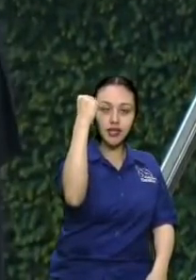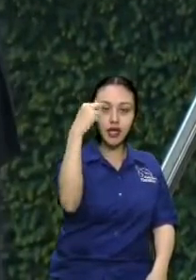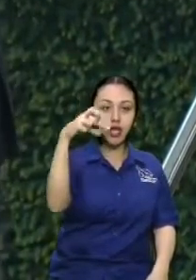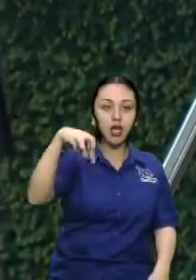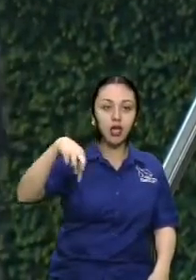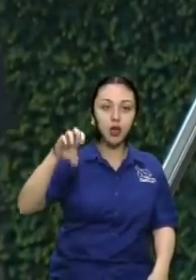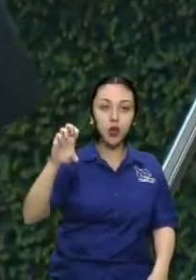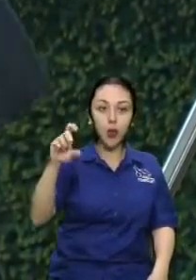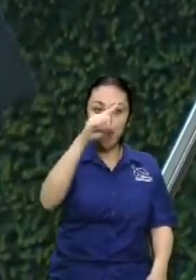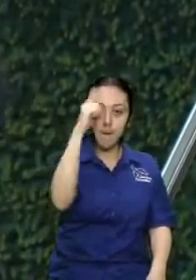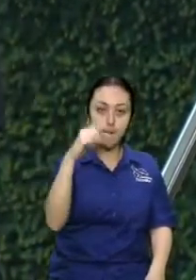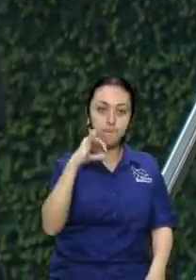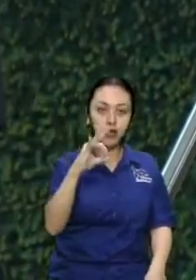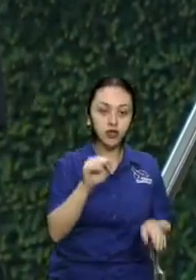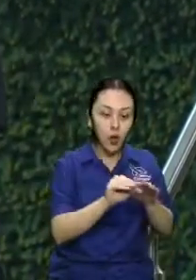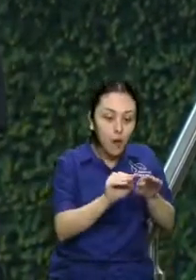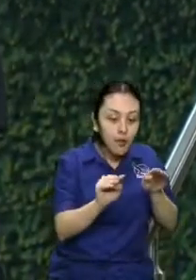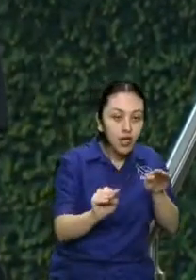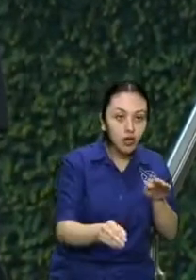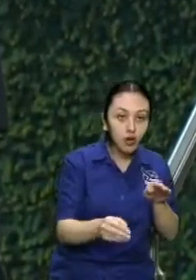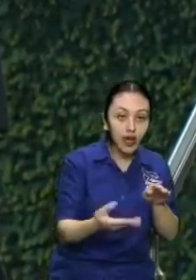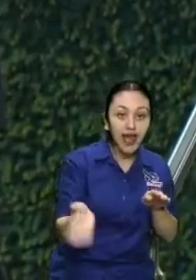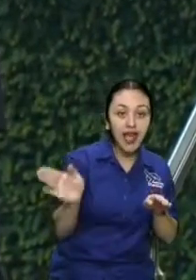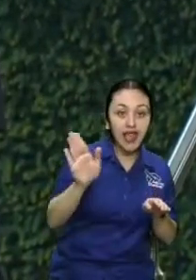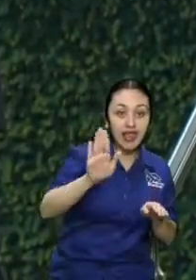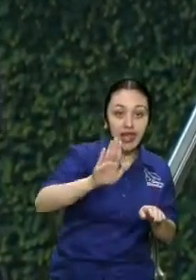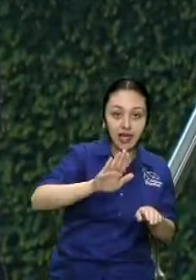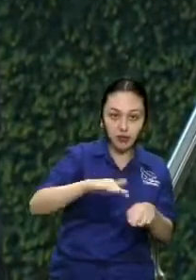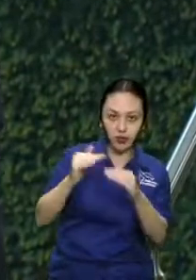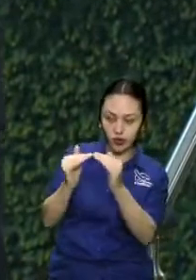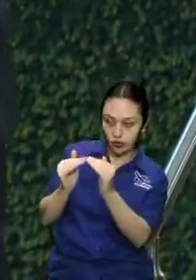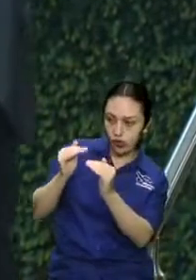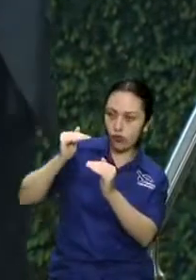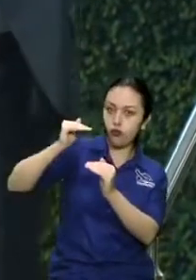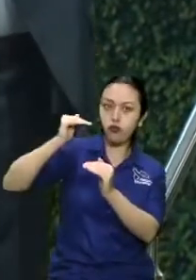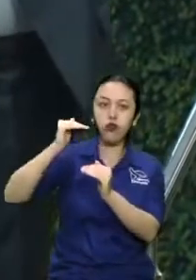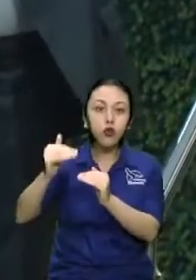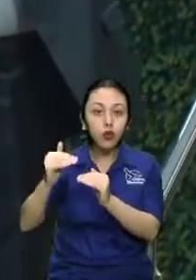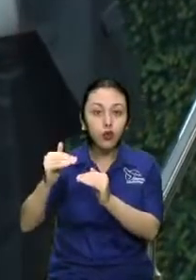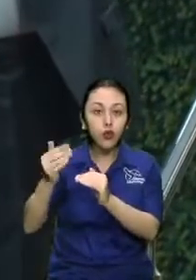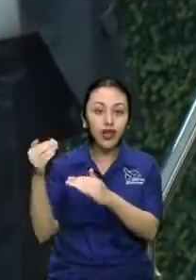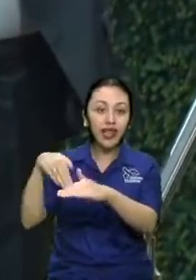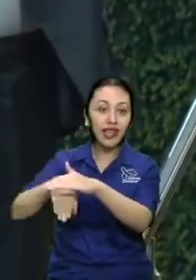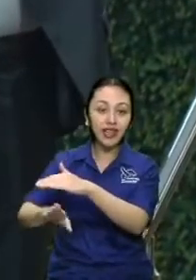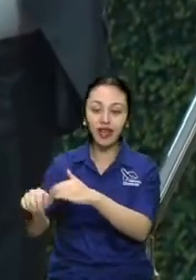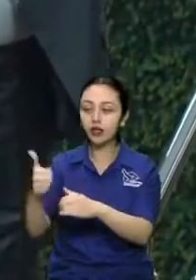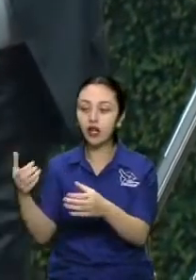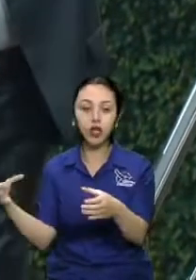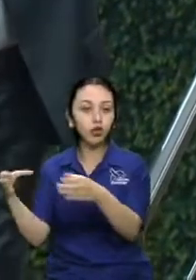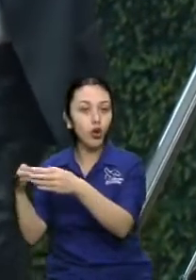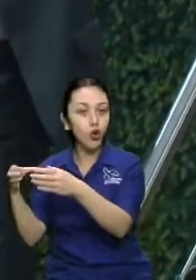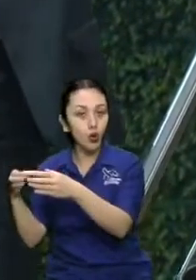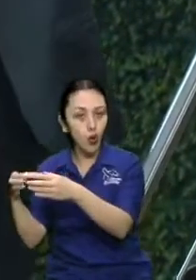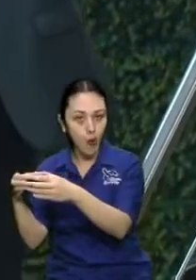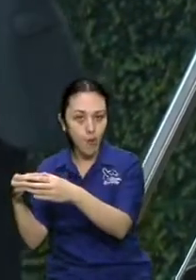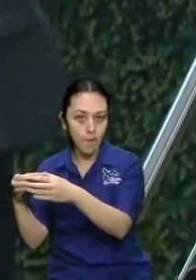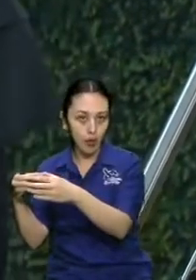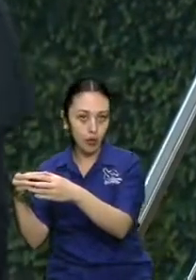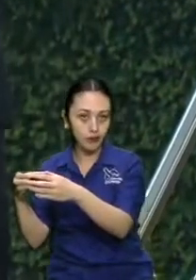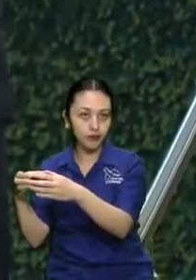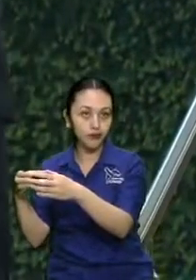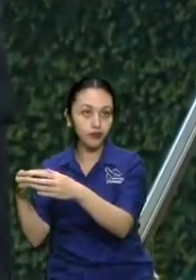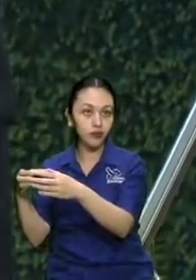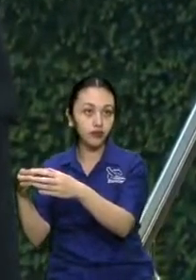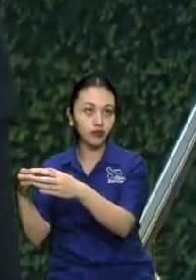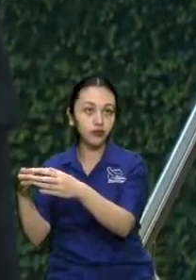peso y pelean en el próximo peso. Y no solo pelean, sino que ganan el campeonato